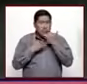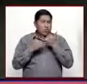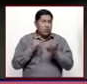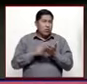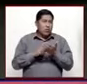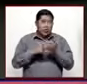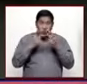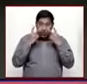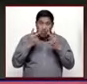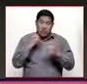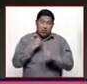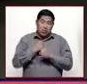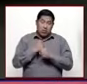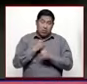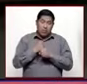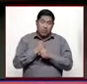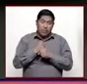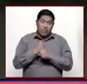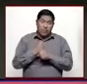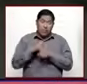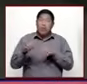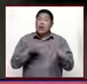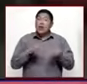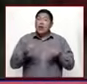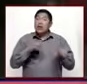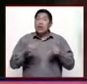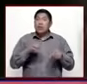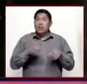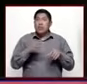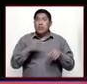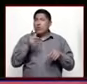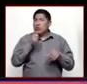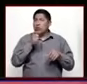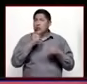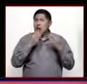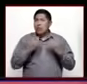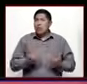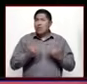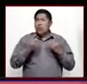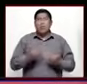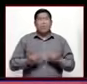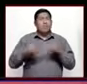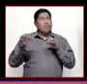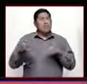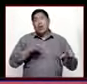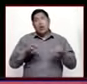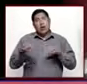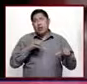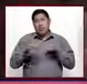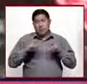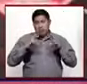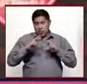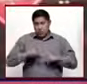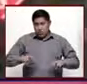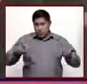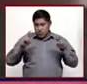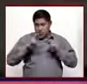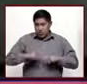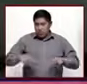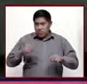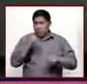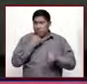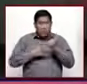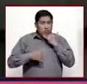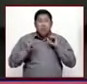de que vemos el trabajo de la Fuerza Especial de Lucha contra el Crimen, quienes en estos momentos están realizando las investigaciones correspondientes para